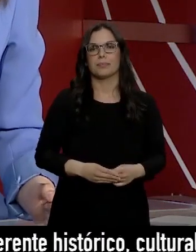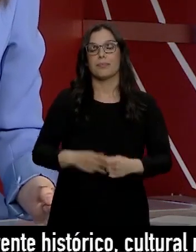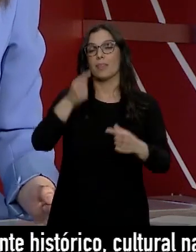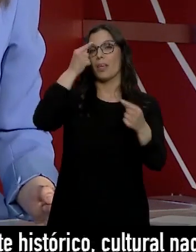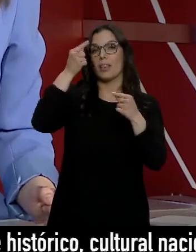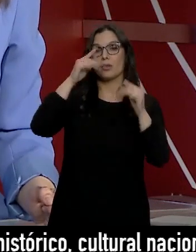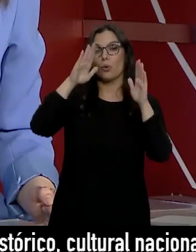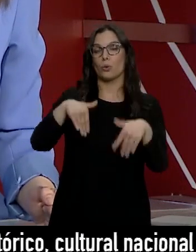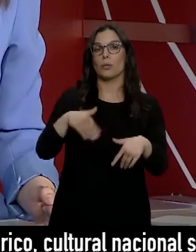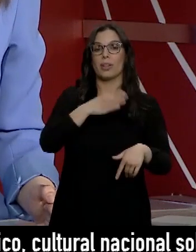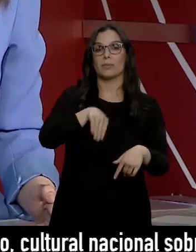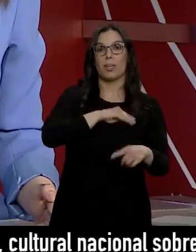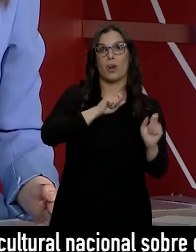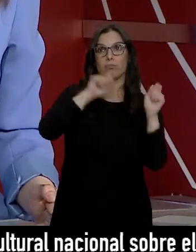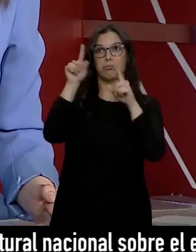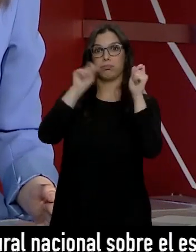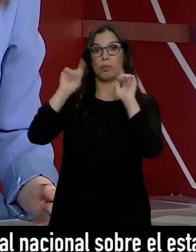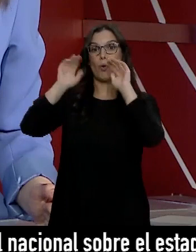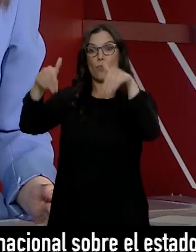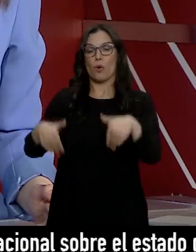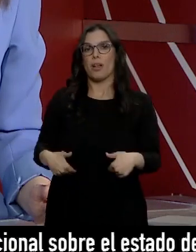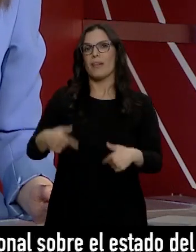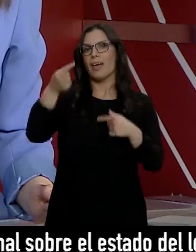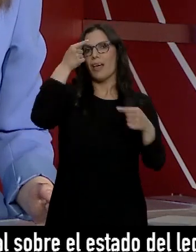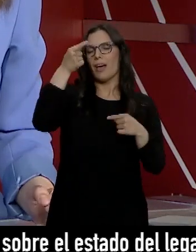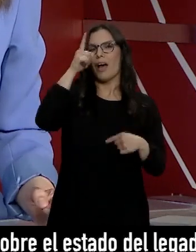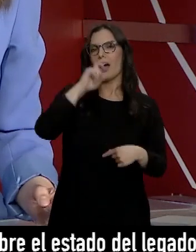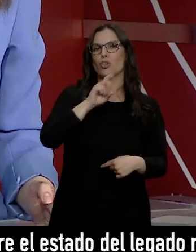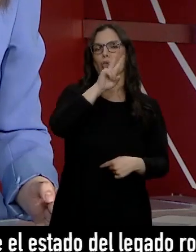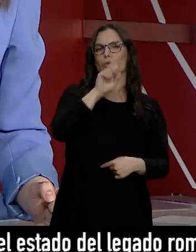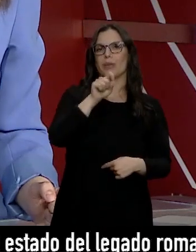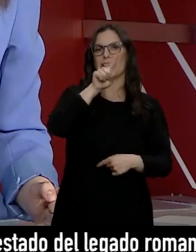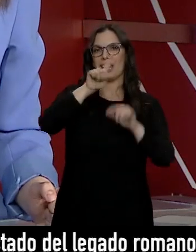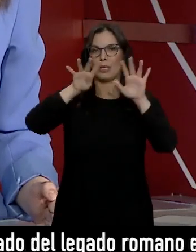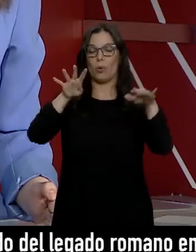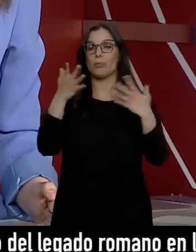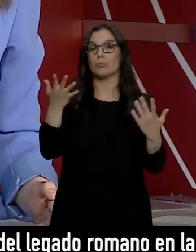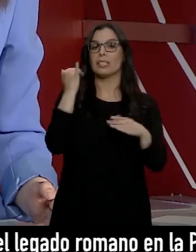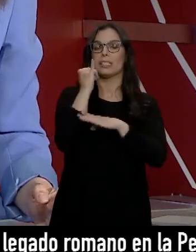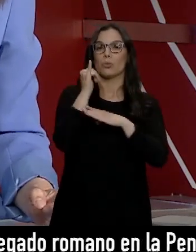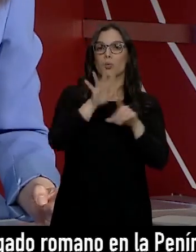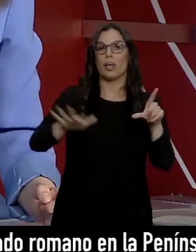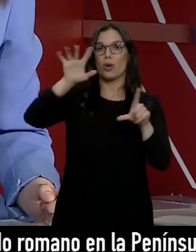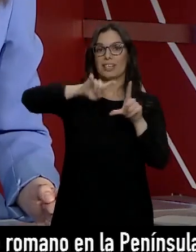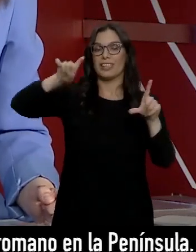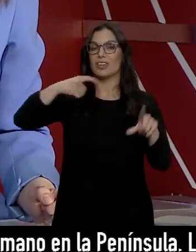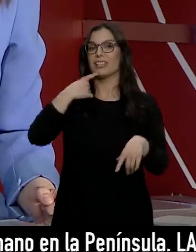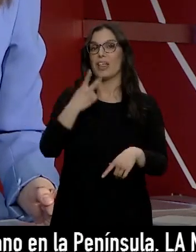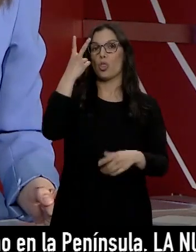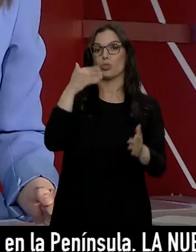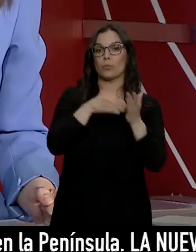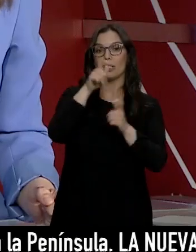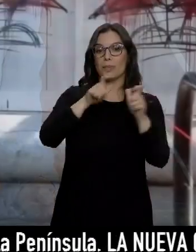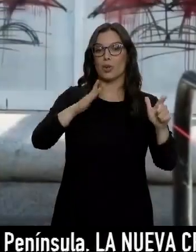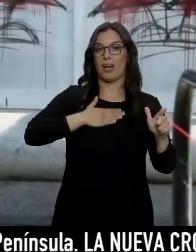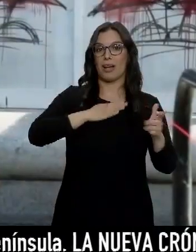dato de españoles emigrantes retornados es del año 2019. Pues bien, según el Instituto Nacional de Estadística, fueron 2.000 los